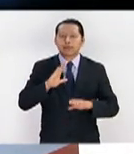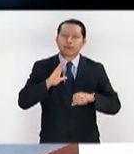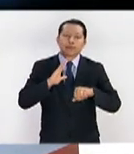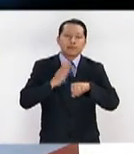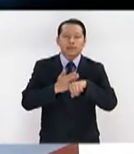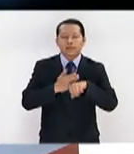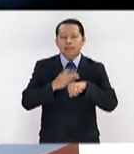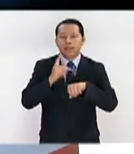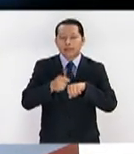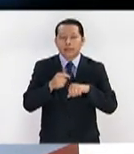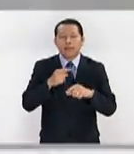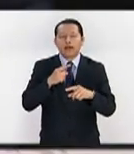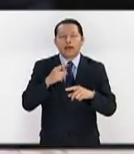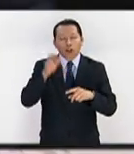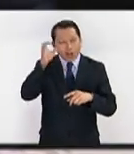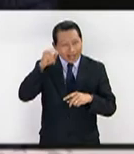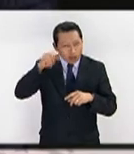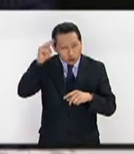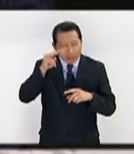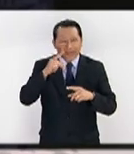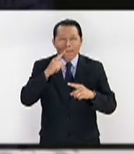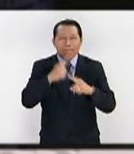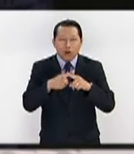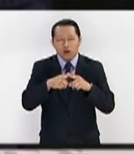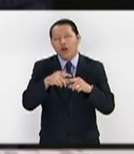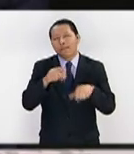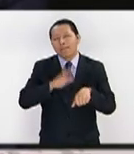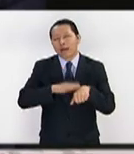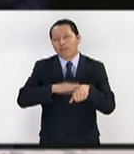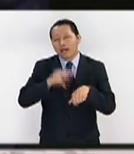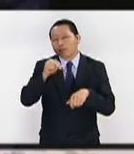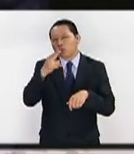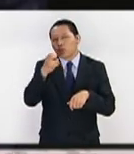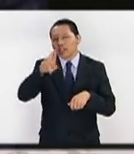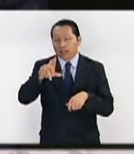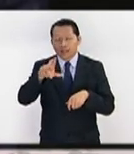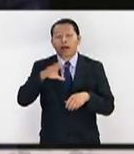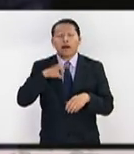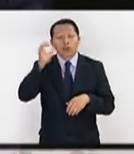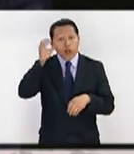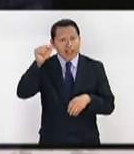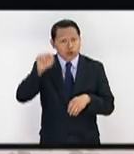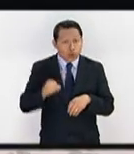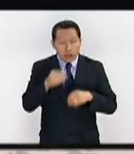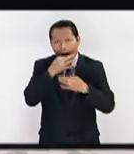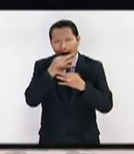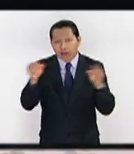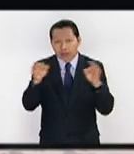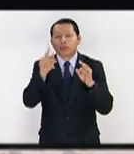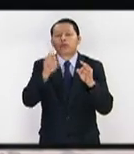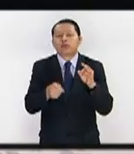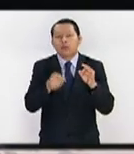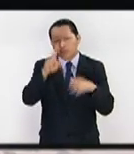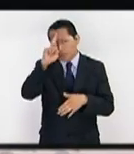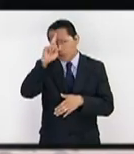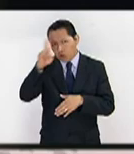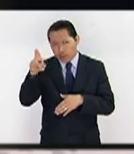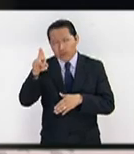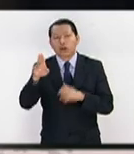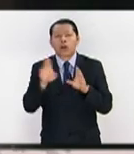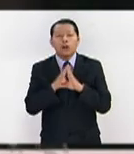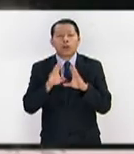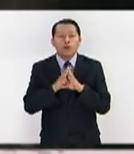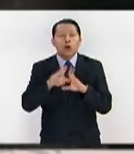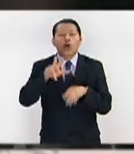del Norte por el desarrollo de su programa nuclear. Mediante un comunicado, el gobierno de Corea del Sur informó que la medida prohíbe transacciones